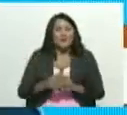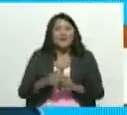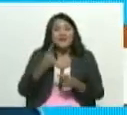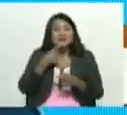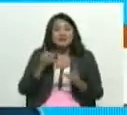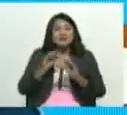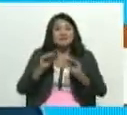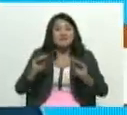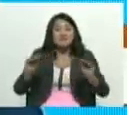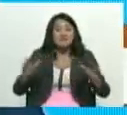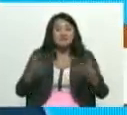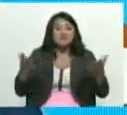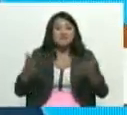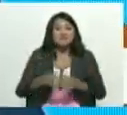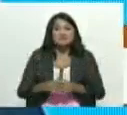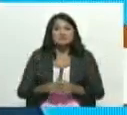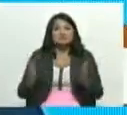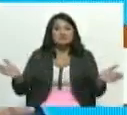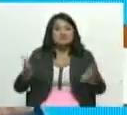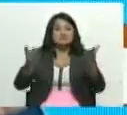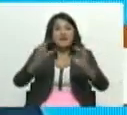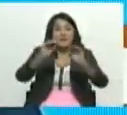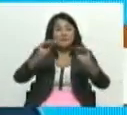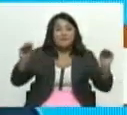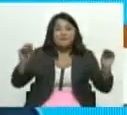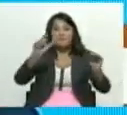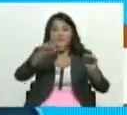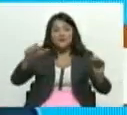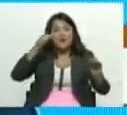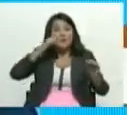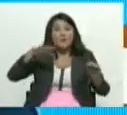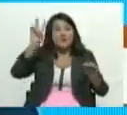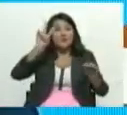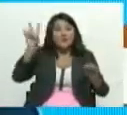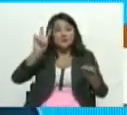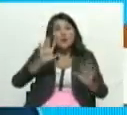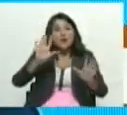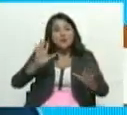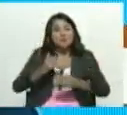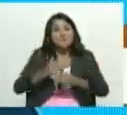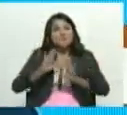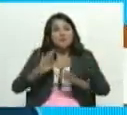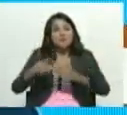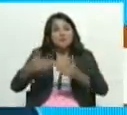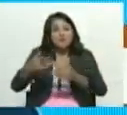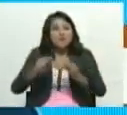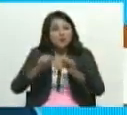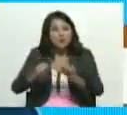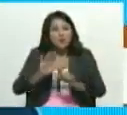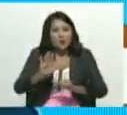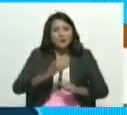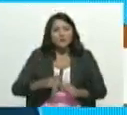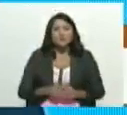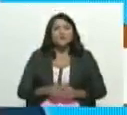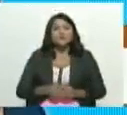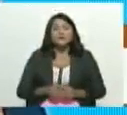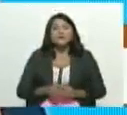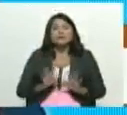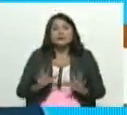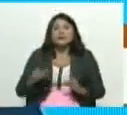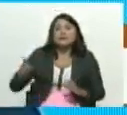que aludía a la esperanza del pueblo venezolano por lo tanto los elementos comunicacionales